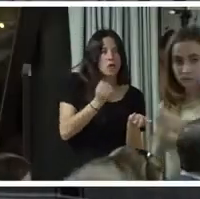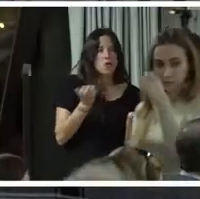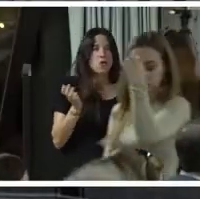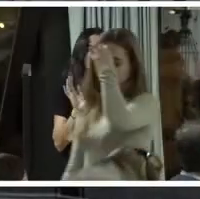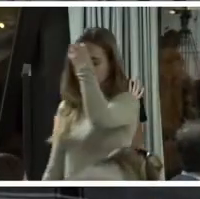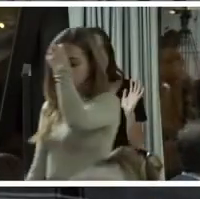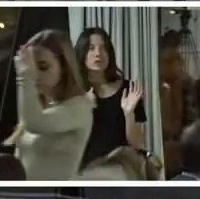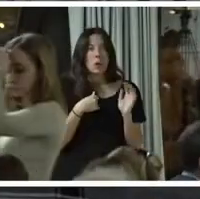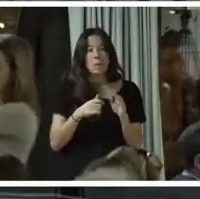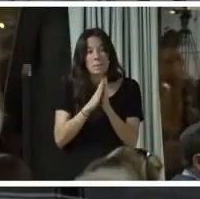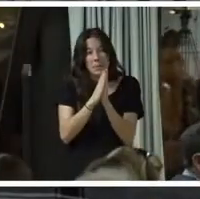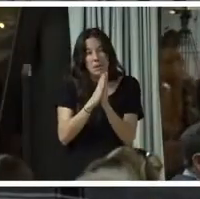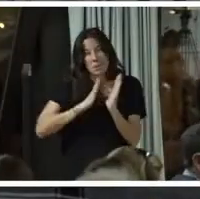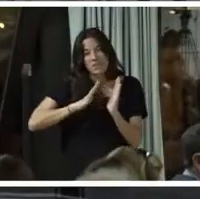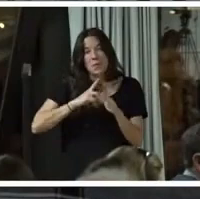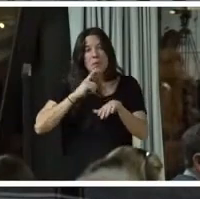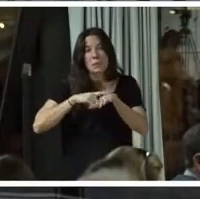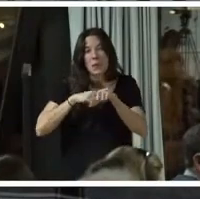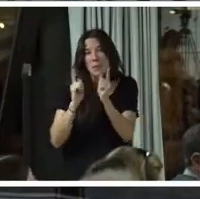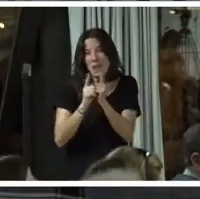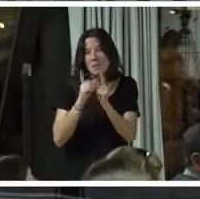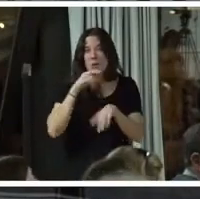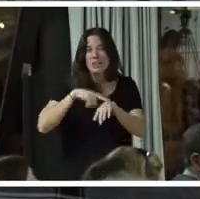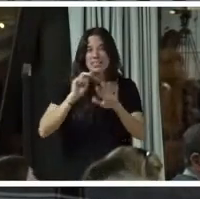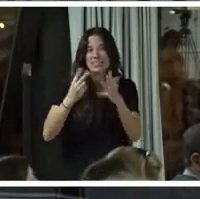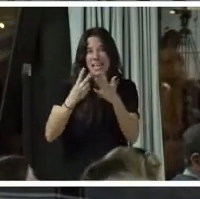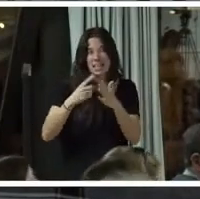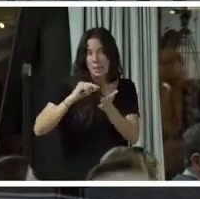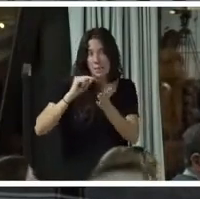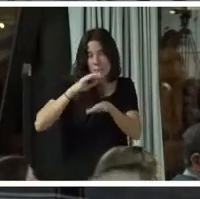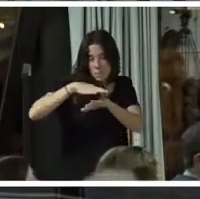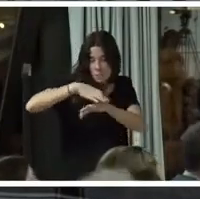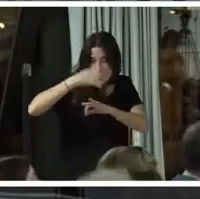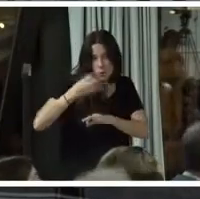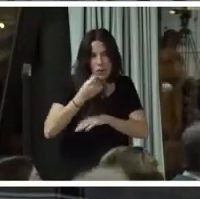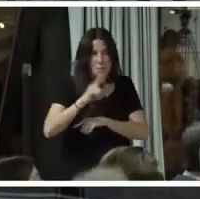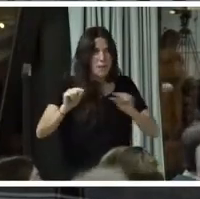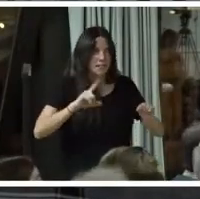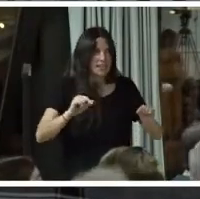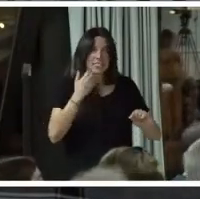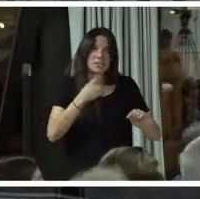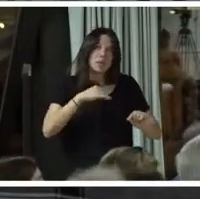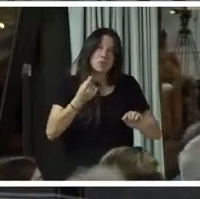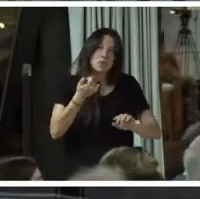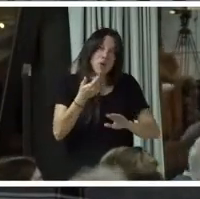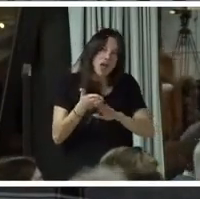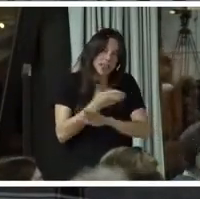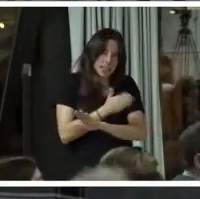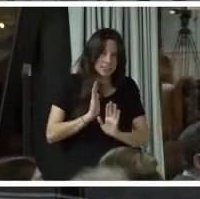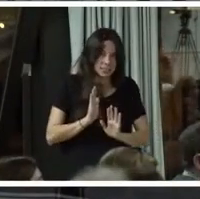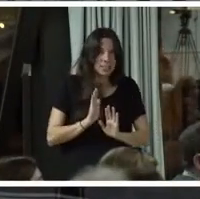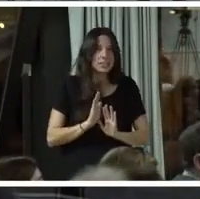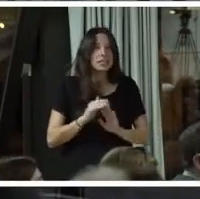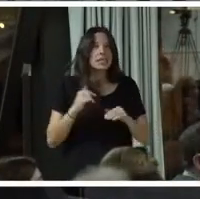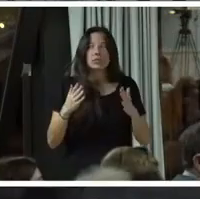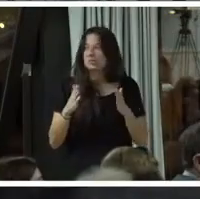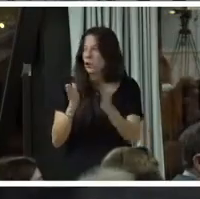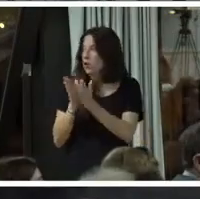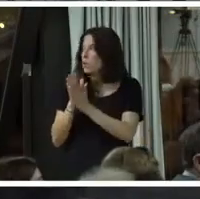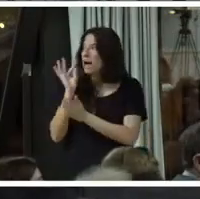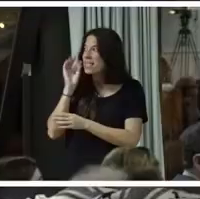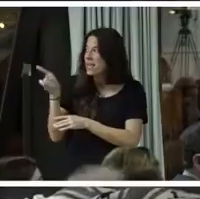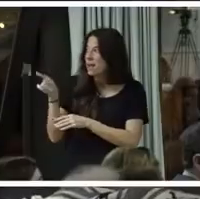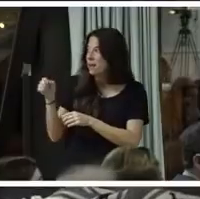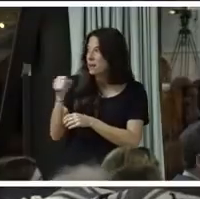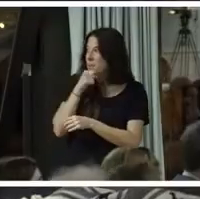algo os ruego que seamos breves porque a las 7 en punto nos tenemos que que marchar si es un pelín antes así que la compañera que